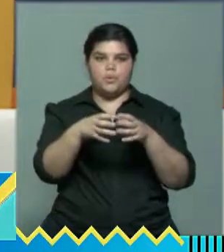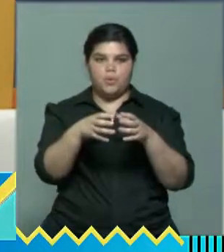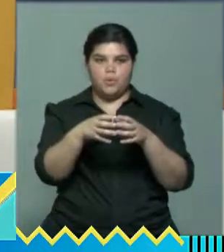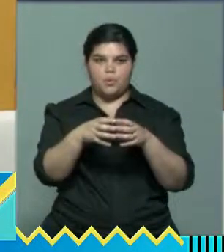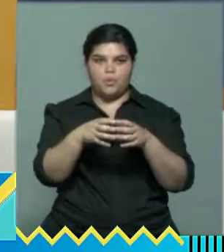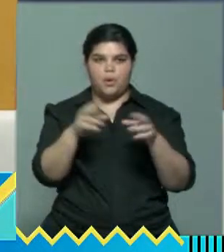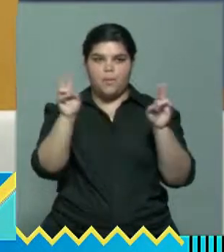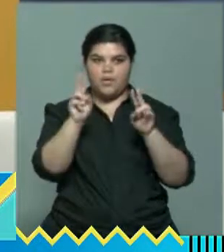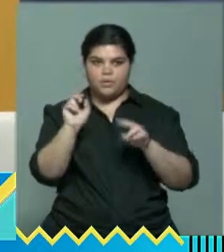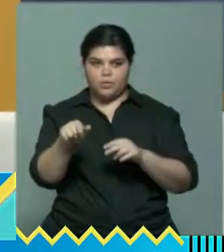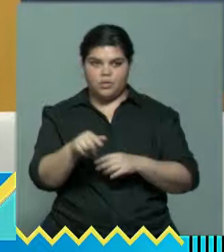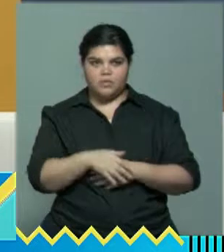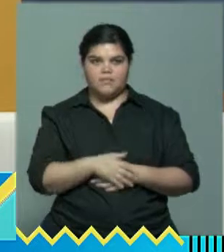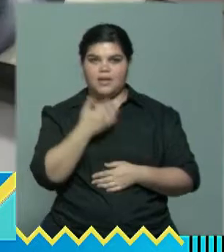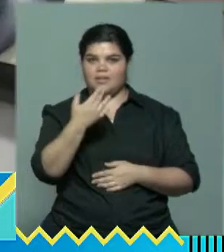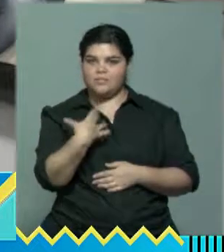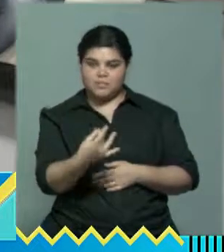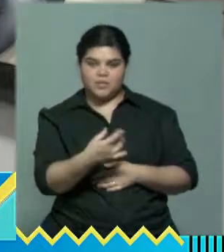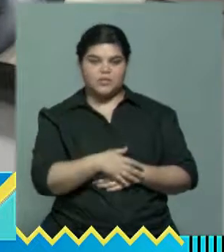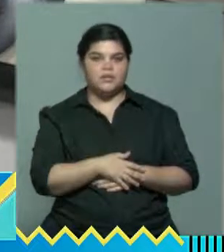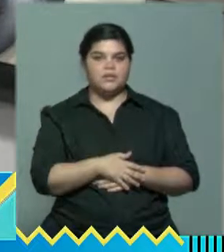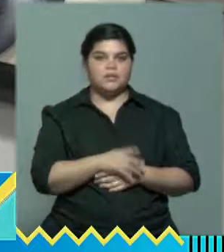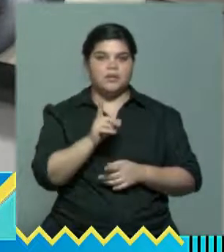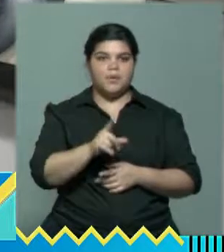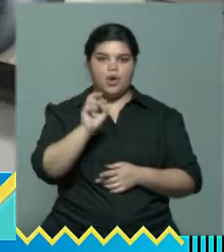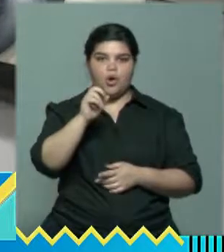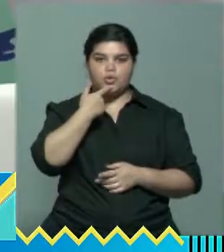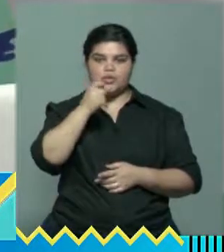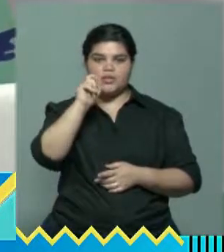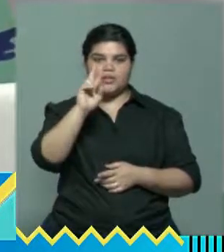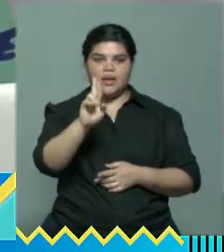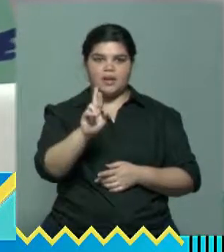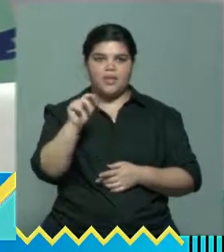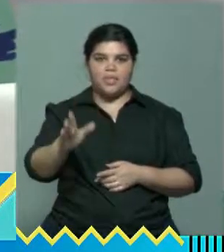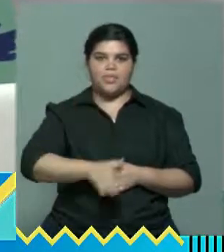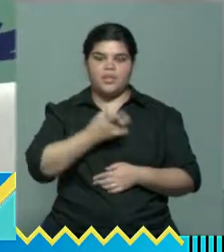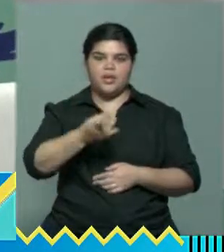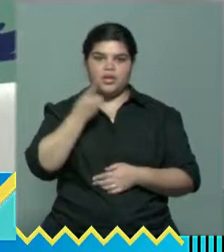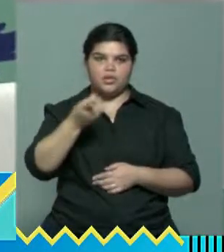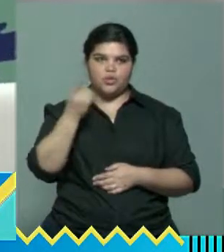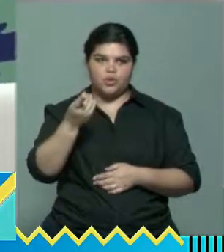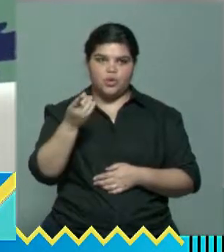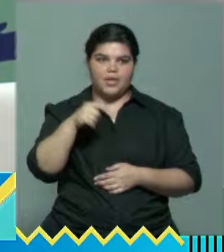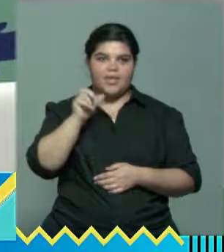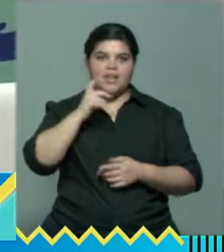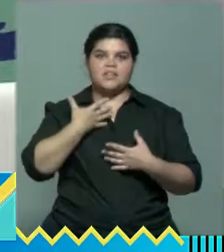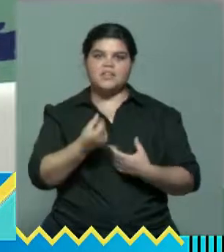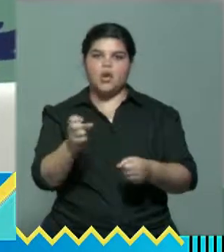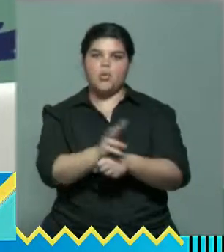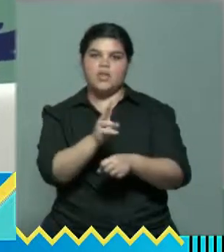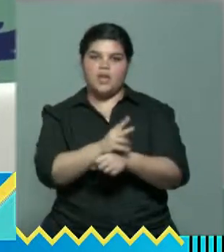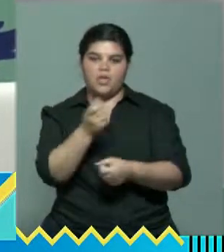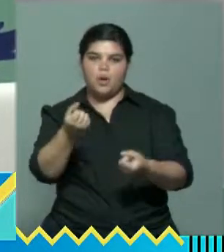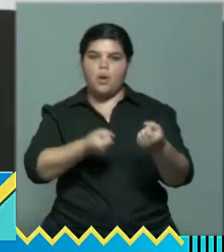gracias, Gustavo. Gracias por la invitación. Y Oscar Ómola, director de Seguridad Vial de Mendoza. Muchas gracias, Oscar. Gracias por la